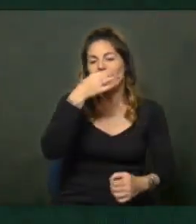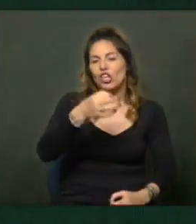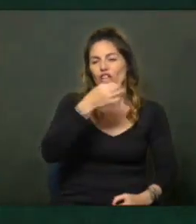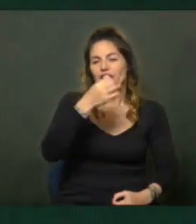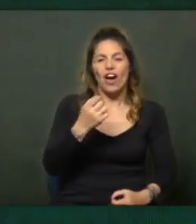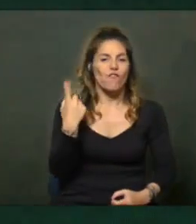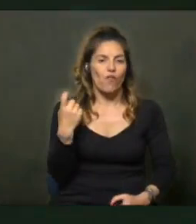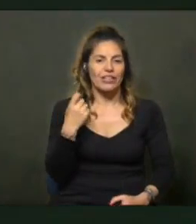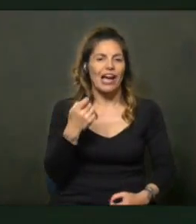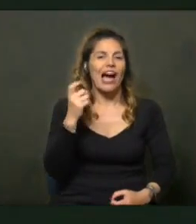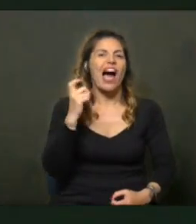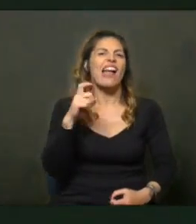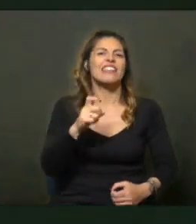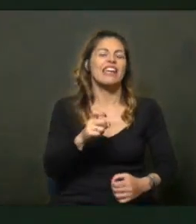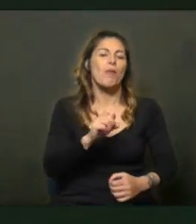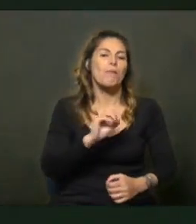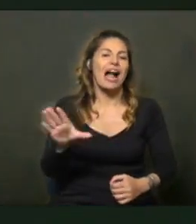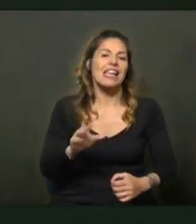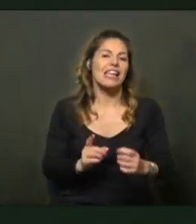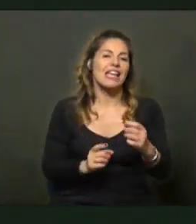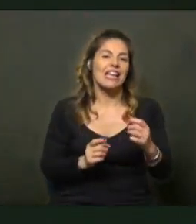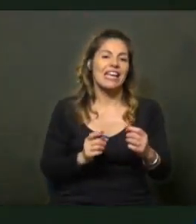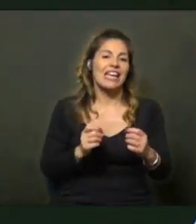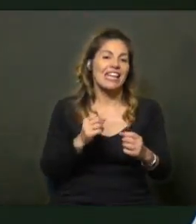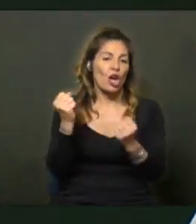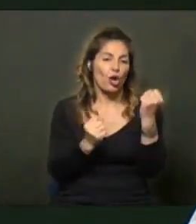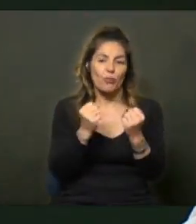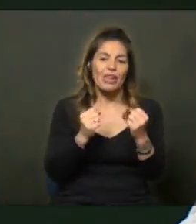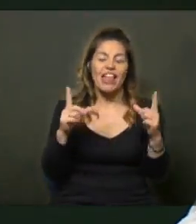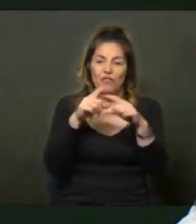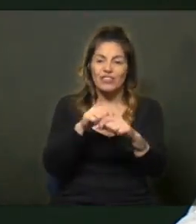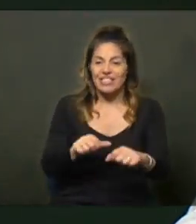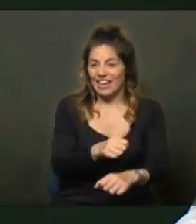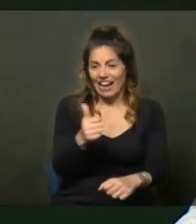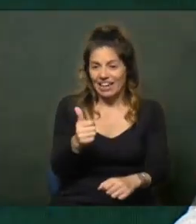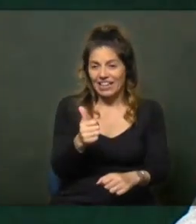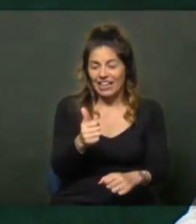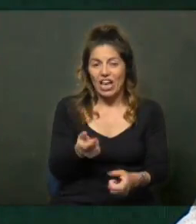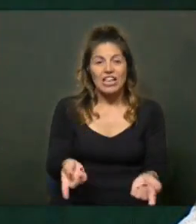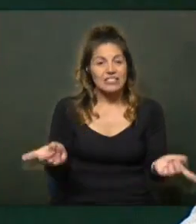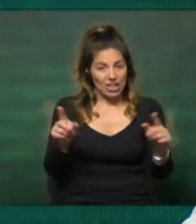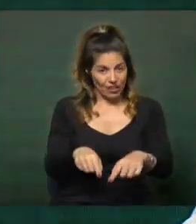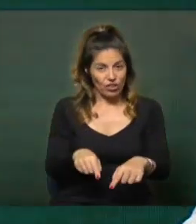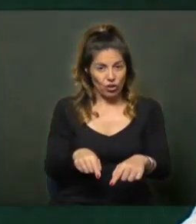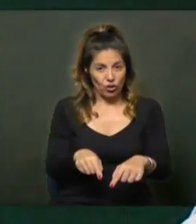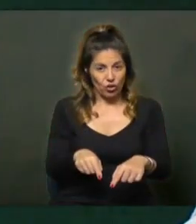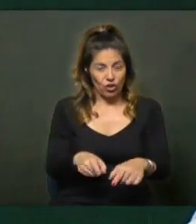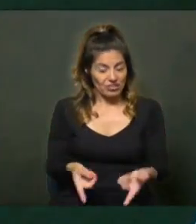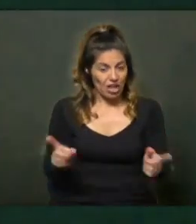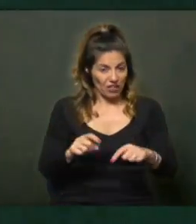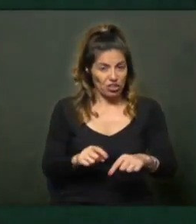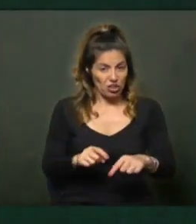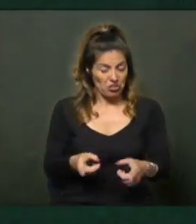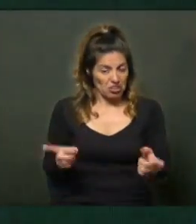mal en economía es muy difícil que pueda ganar volvió a suceder de que se recuperó se se no se levantó dentro